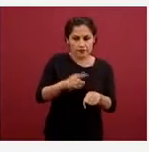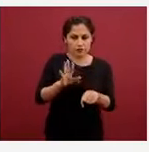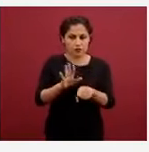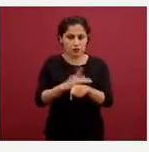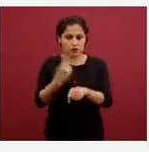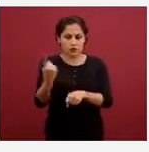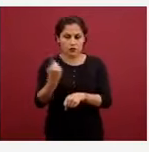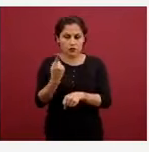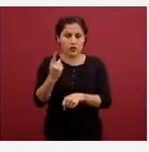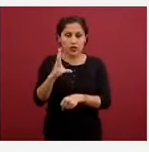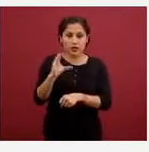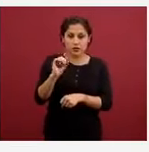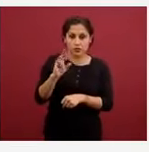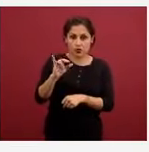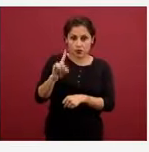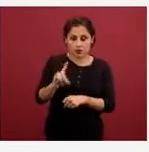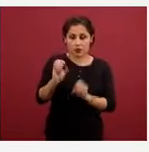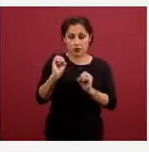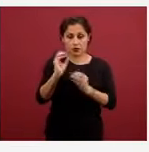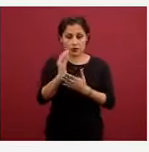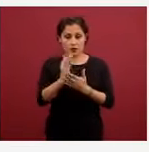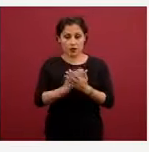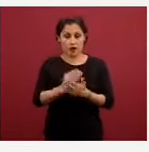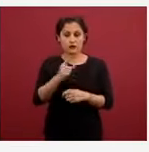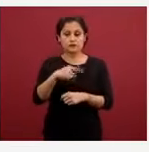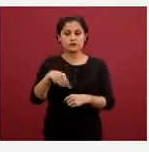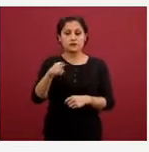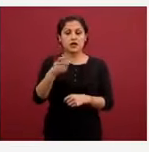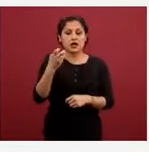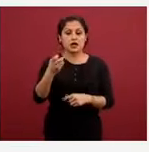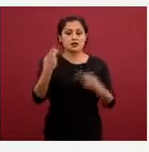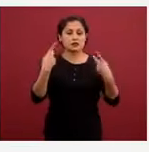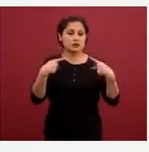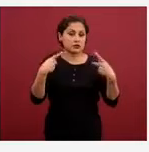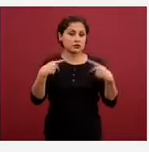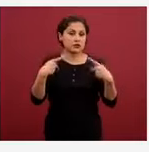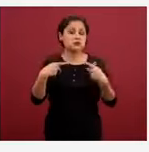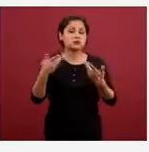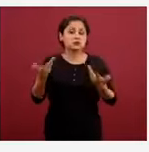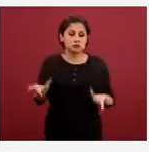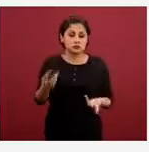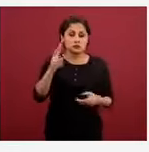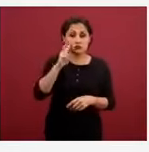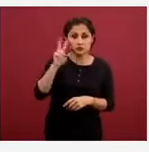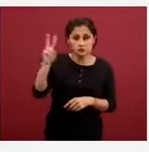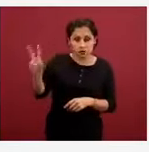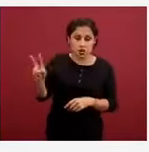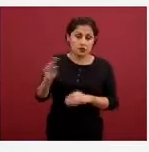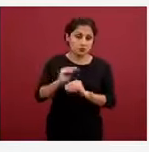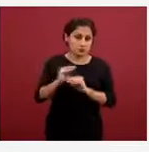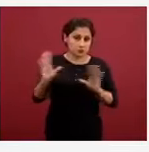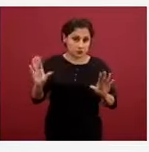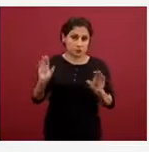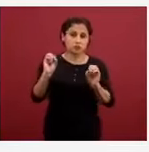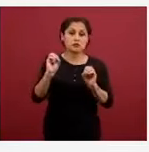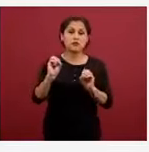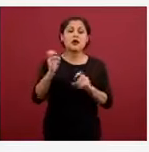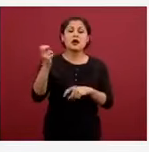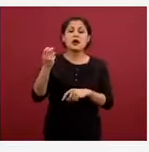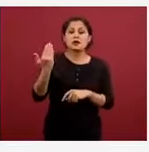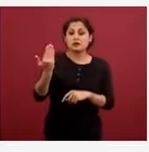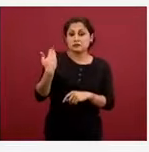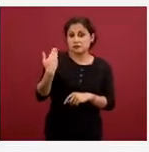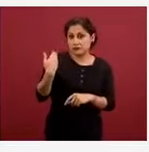ya defunciones que están en las barras azules, pero ahí podemos notar un poco también, pues son prácticamente defunciones que han ocurrido